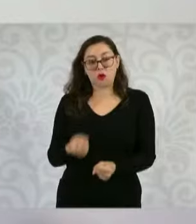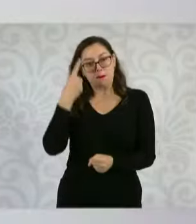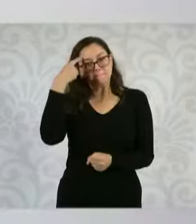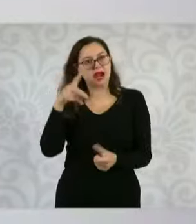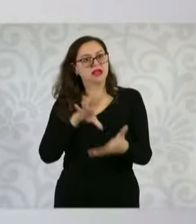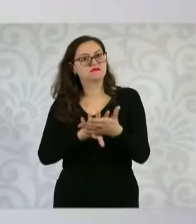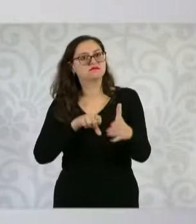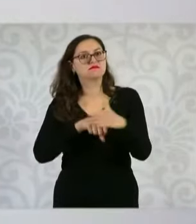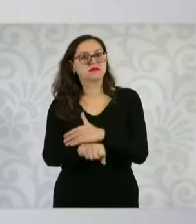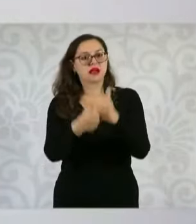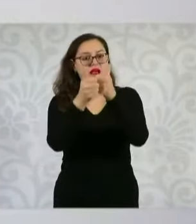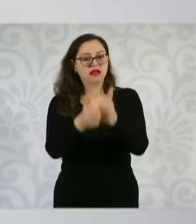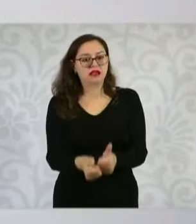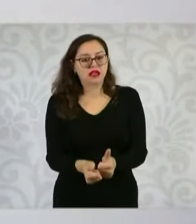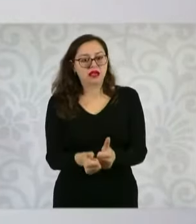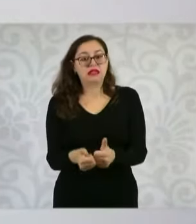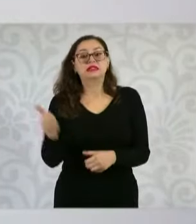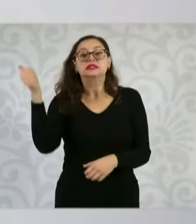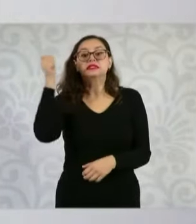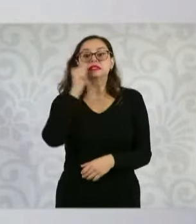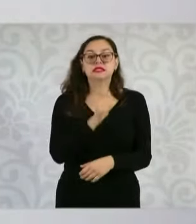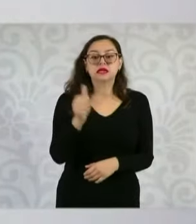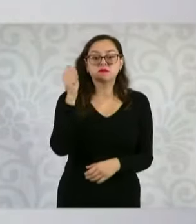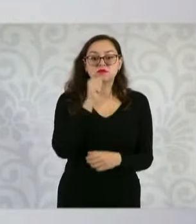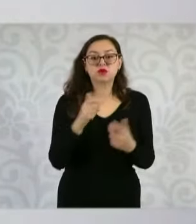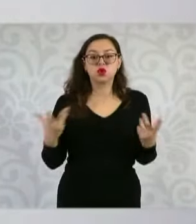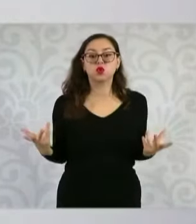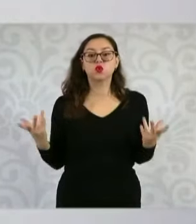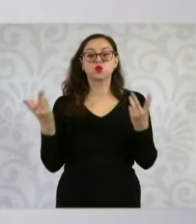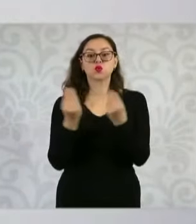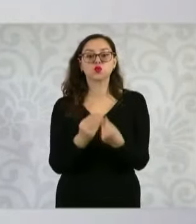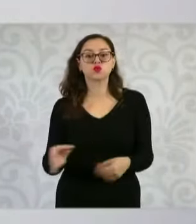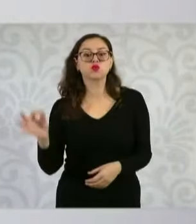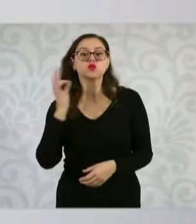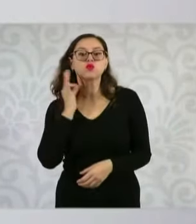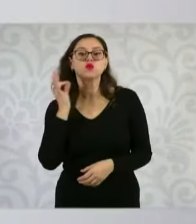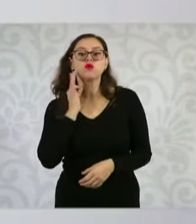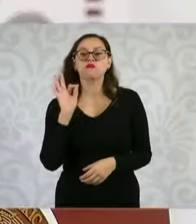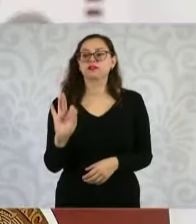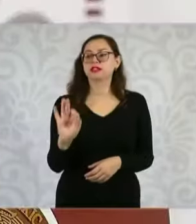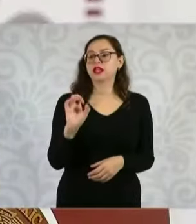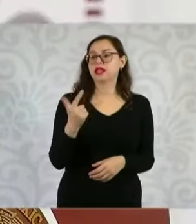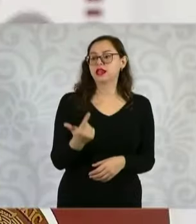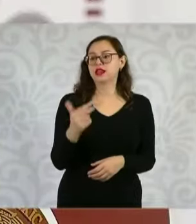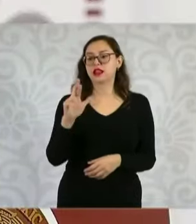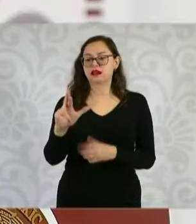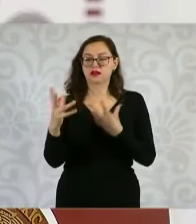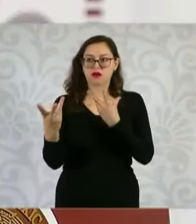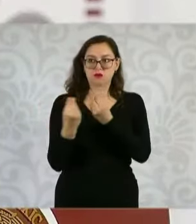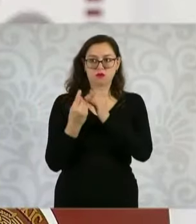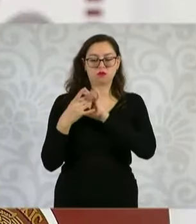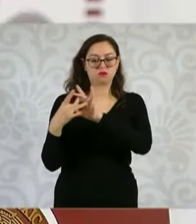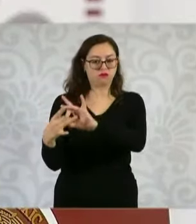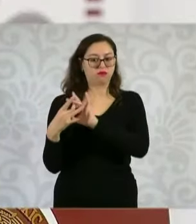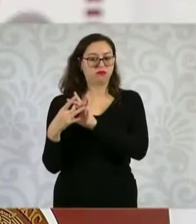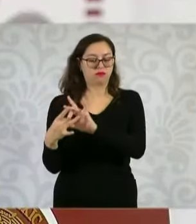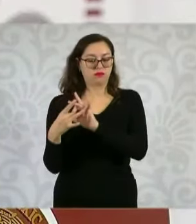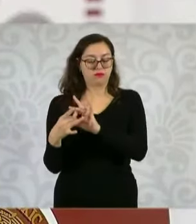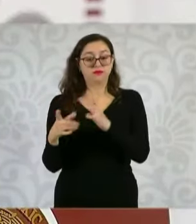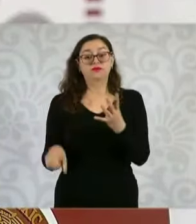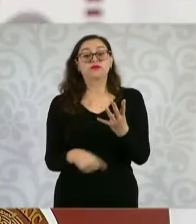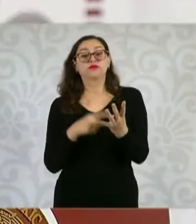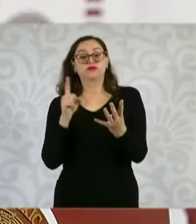que estos grupos delictivos lo que quieren es infundir temor a la sociedad es